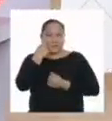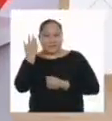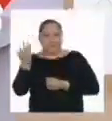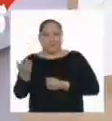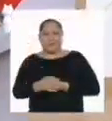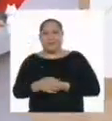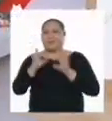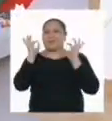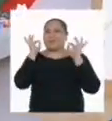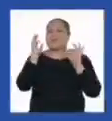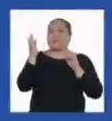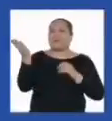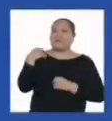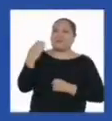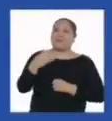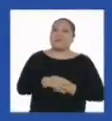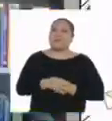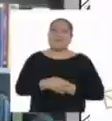conocerlo? ¡Fantástico!